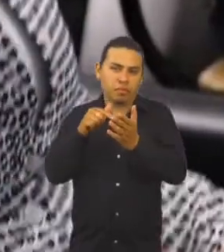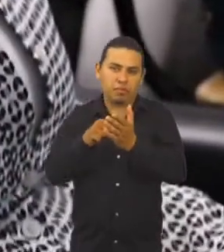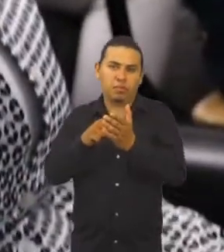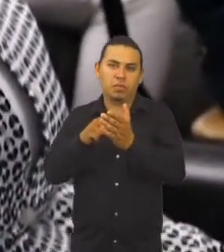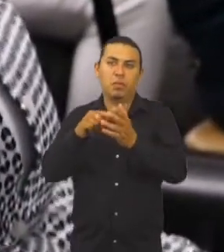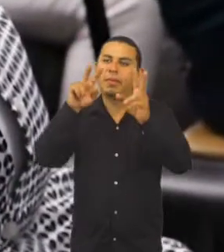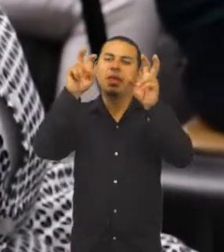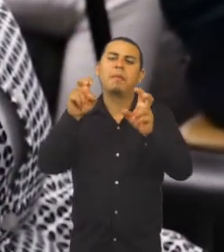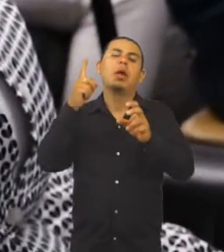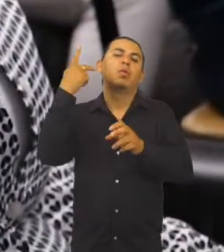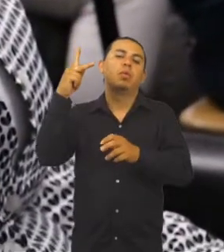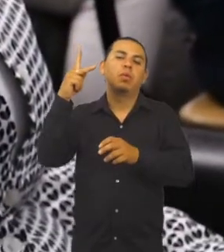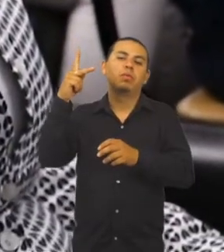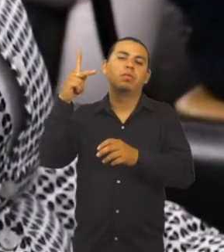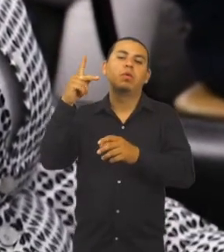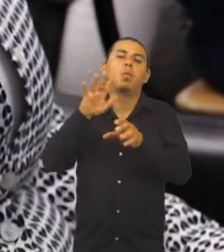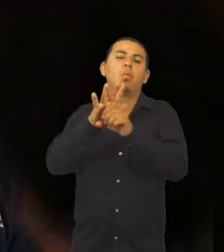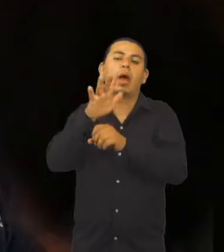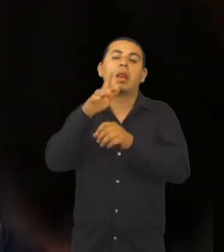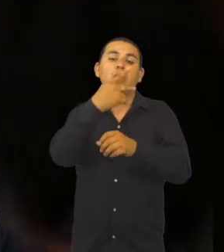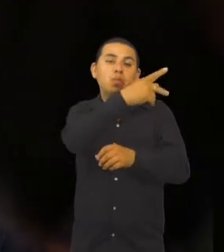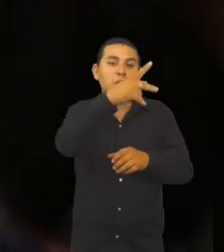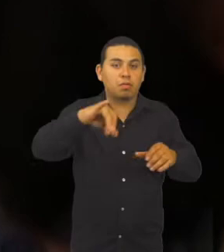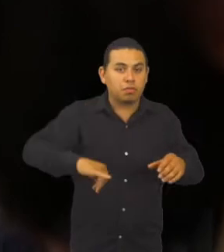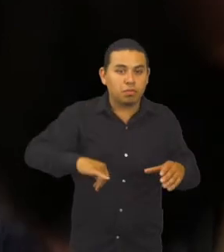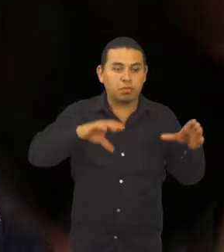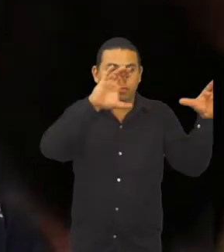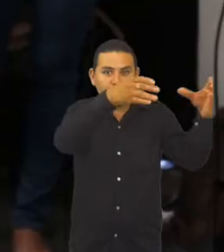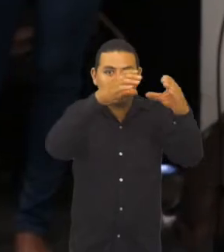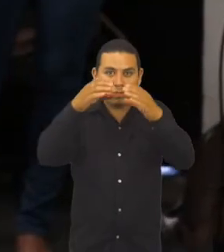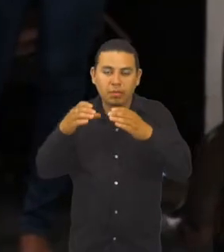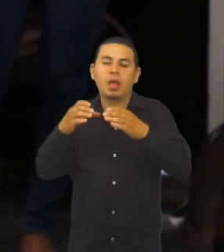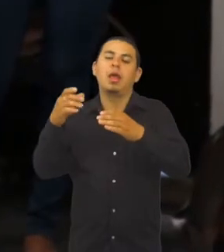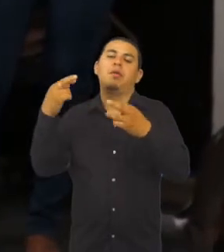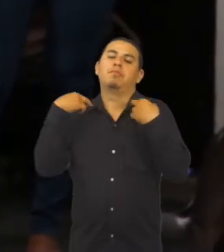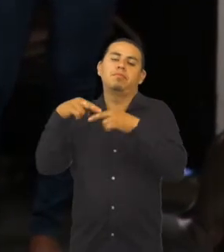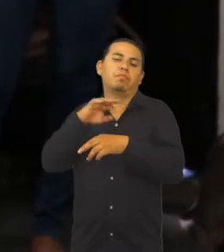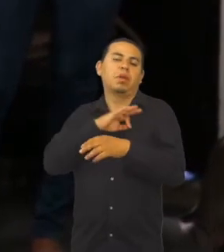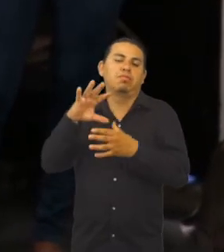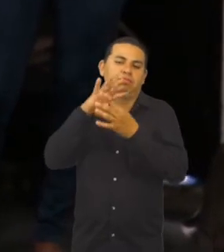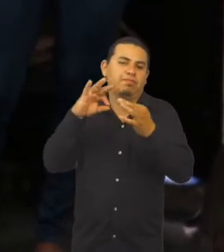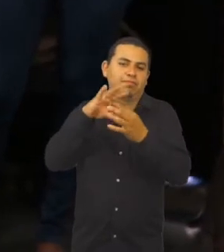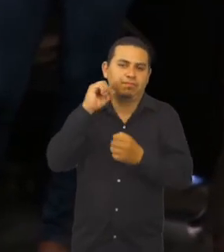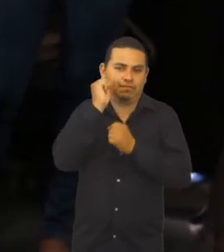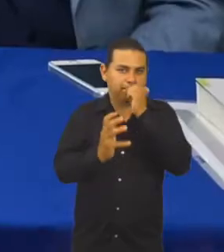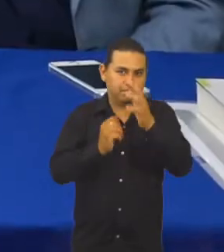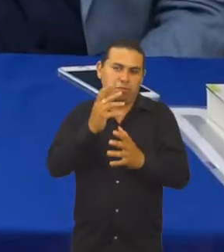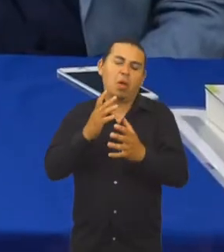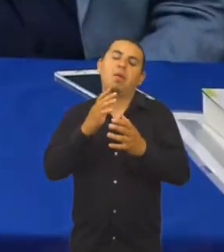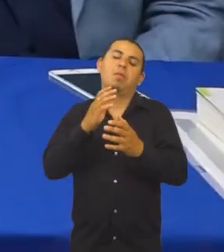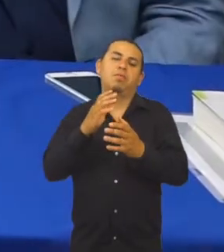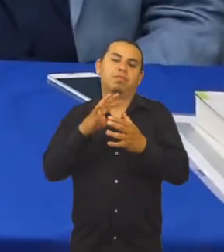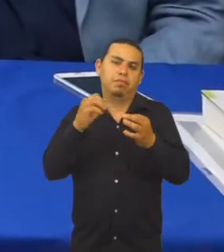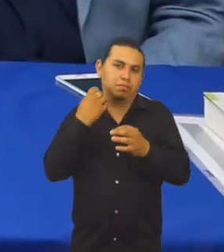ya en conjunto el comité va a ir definiendo cuáles son las áreas y las facultades donde se va a iniciar la